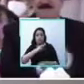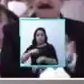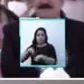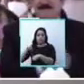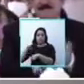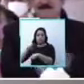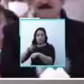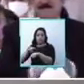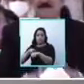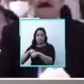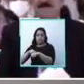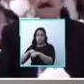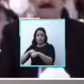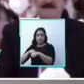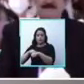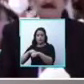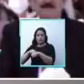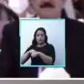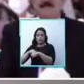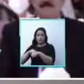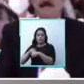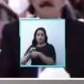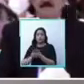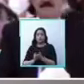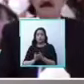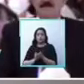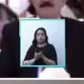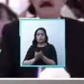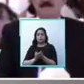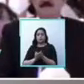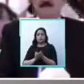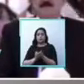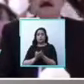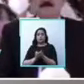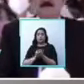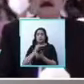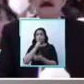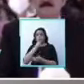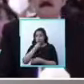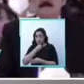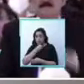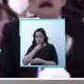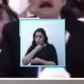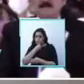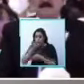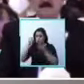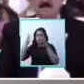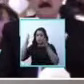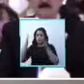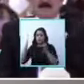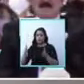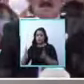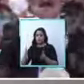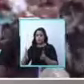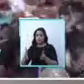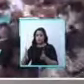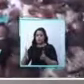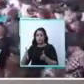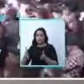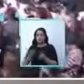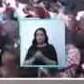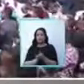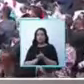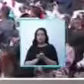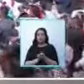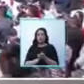no fue en un 100% favorable, tampoco debería ser, ¿verdad? Pero que sabemos que el control de la